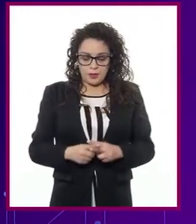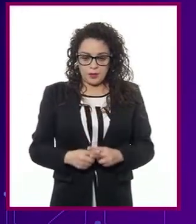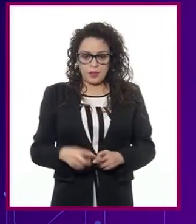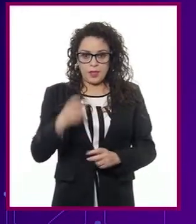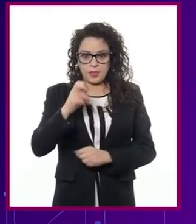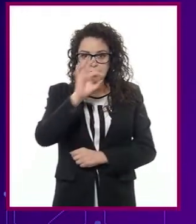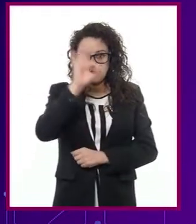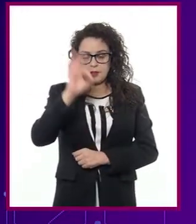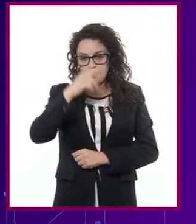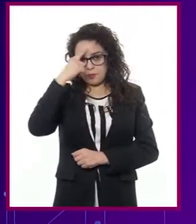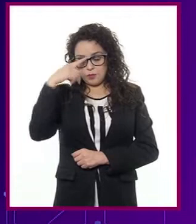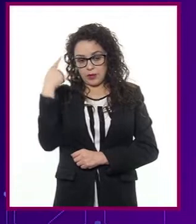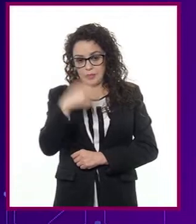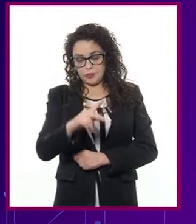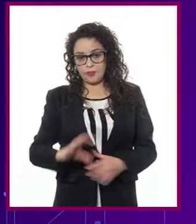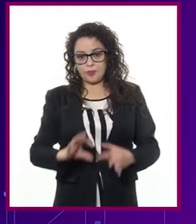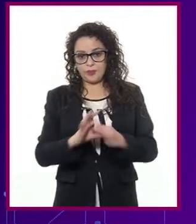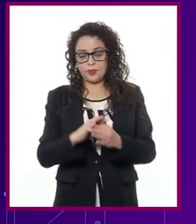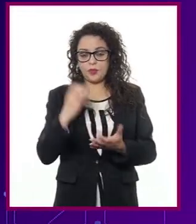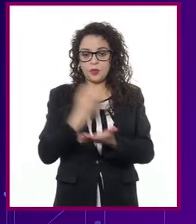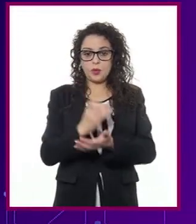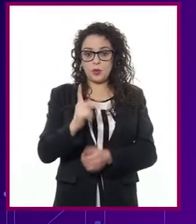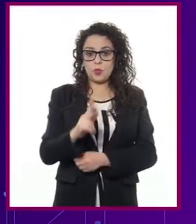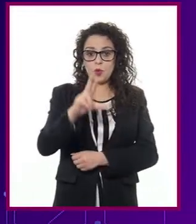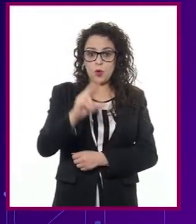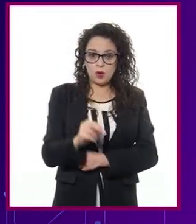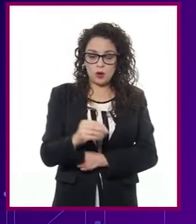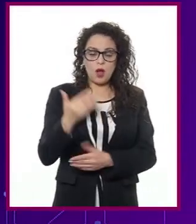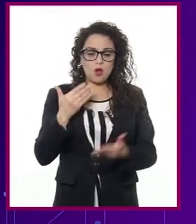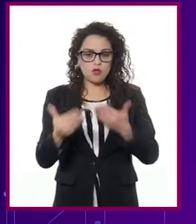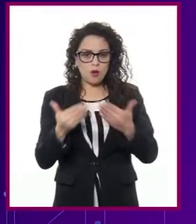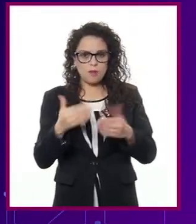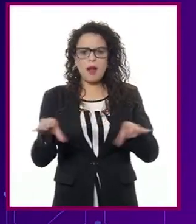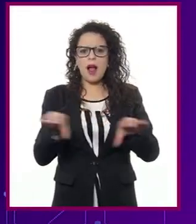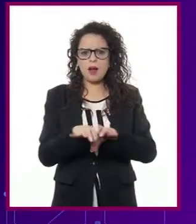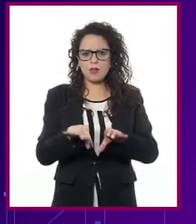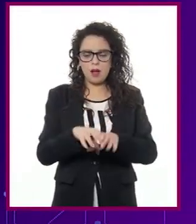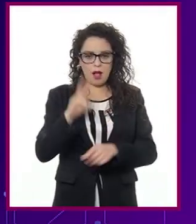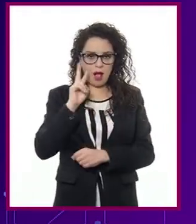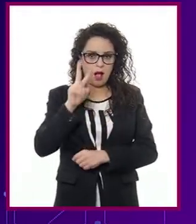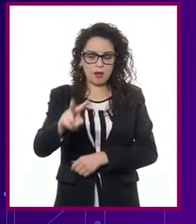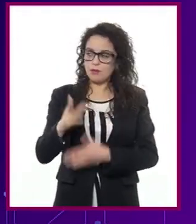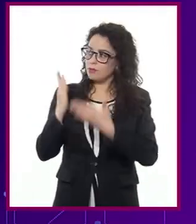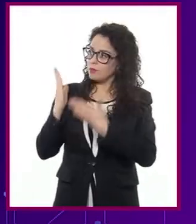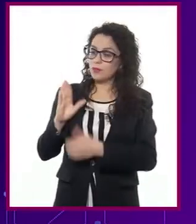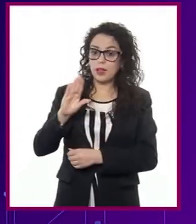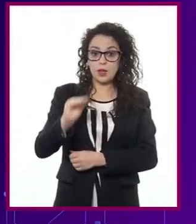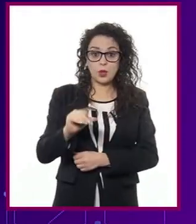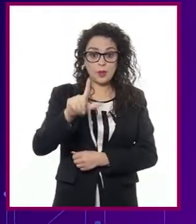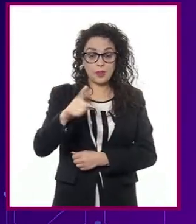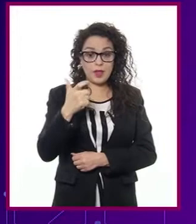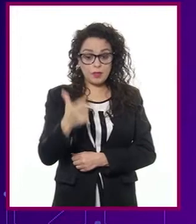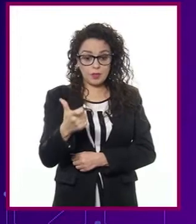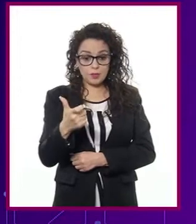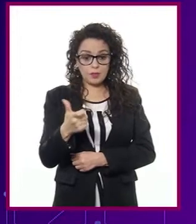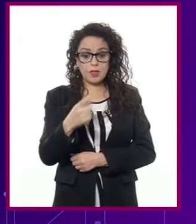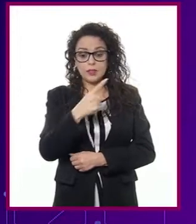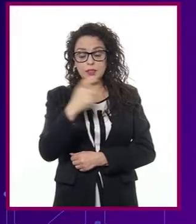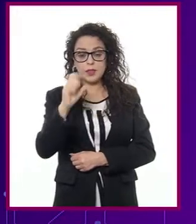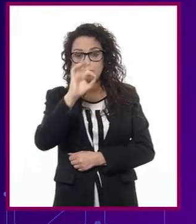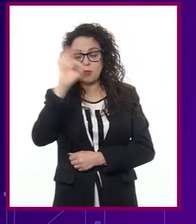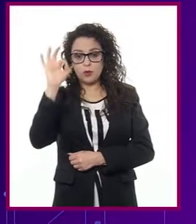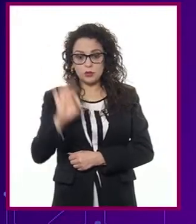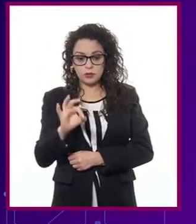al cobre puro, compararemos ambos precios de la siguiente manera. 97 pesos es a 100%,